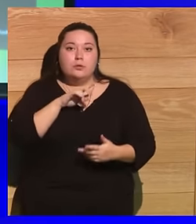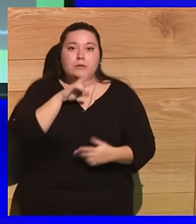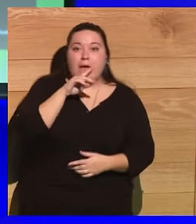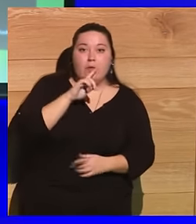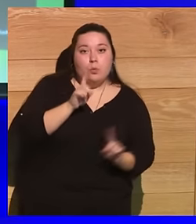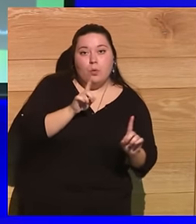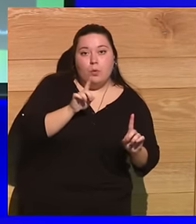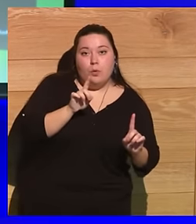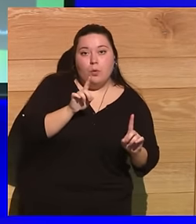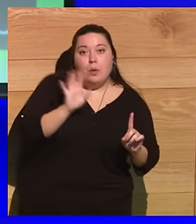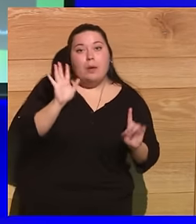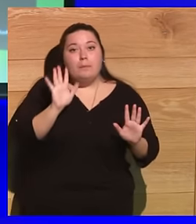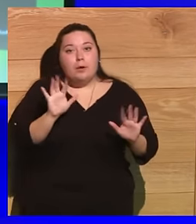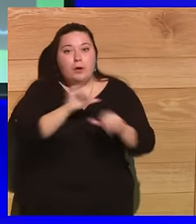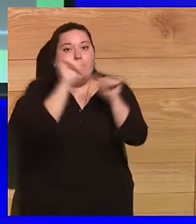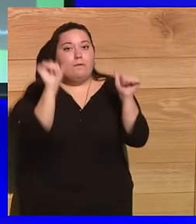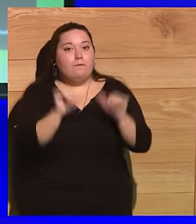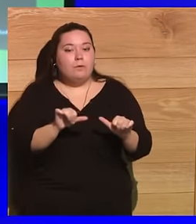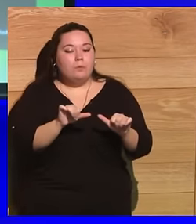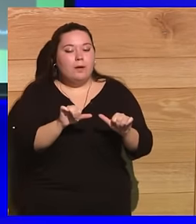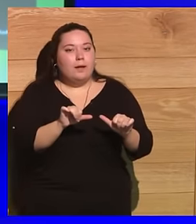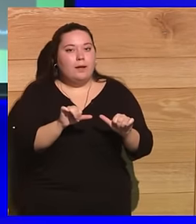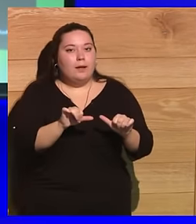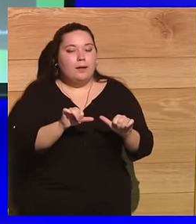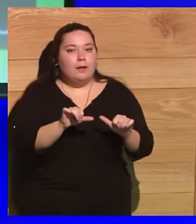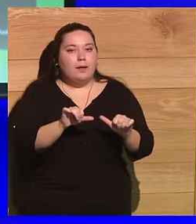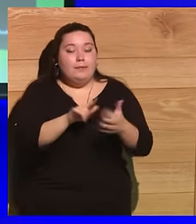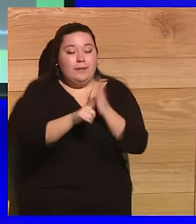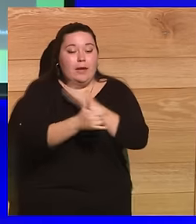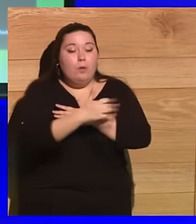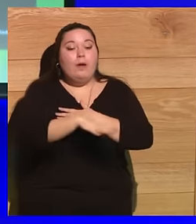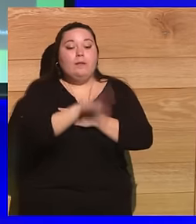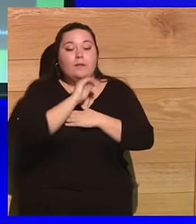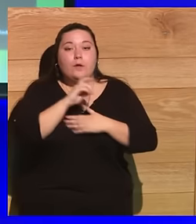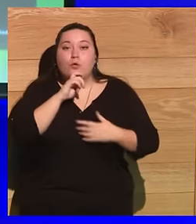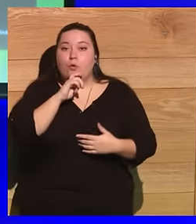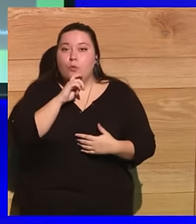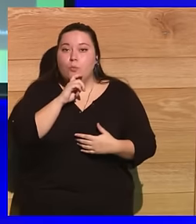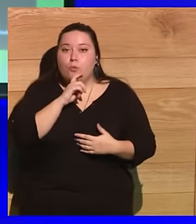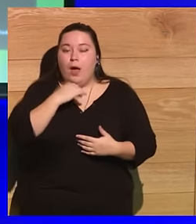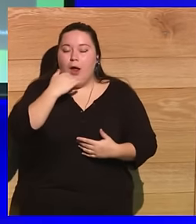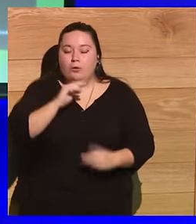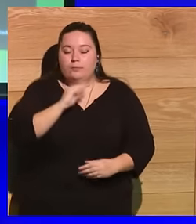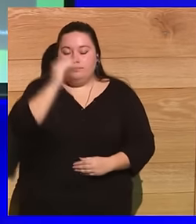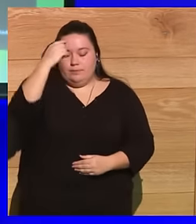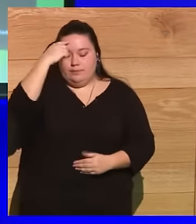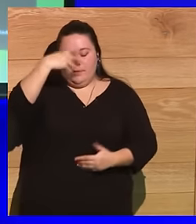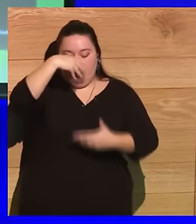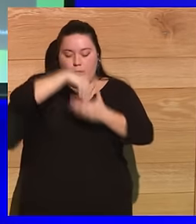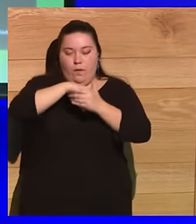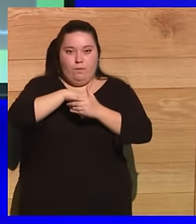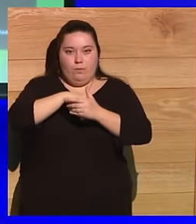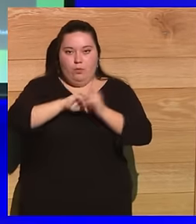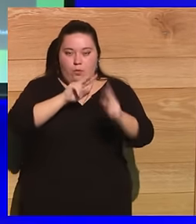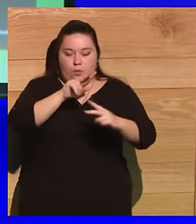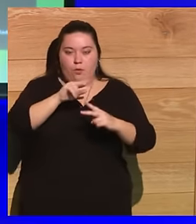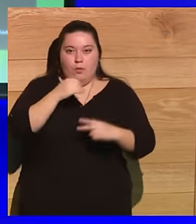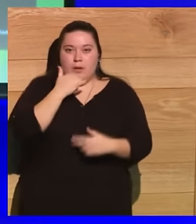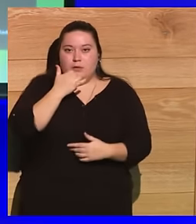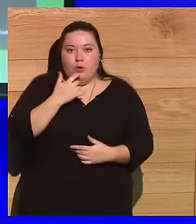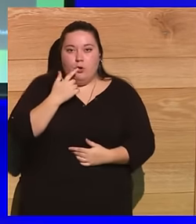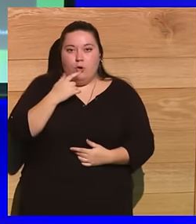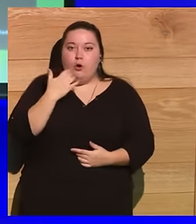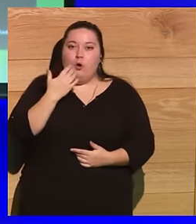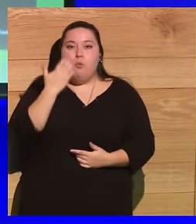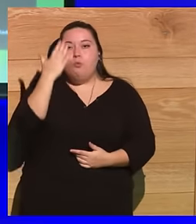hablando, pero la forma en la que hay que entender el lenguaje es producirlo internamente. Es decir, estamos replicando, estamos haciendo